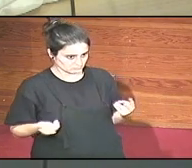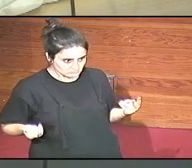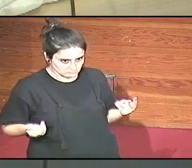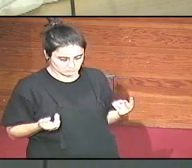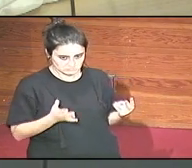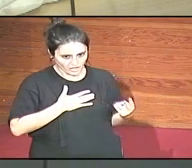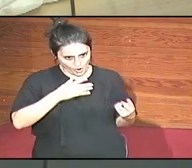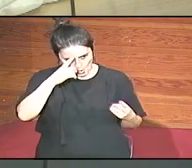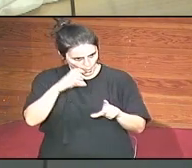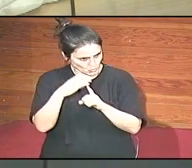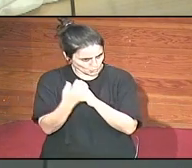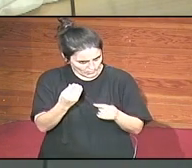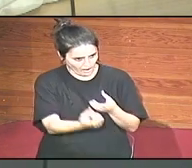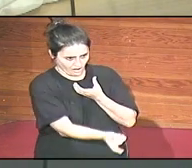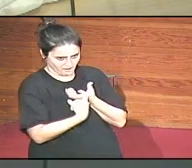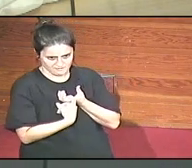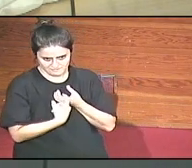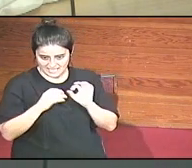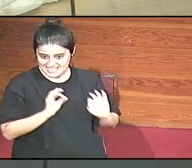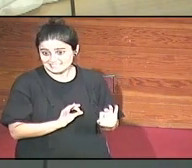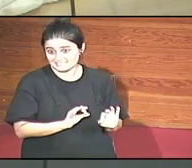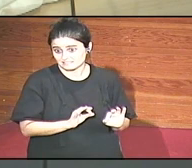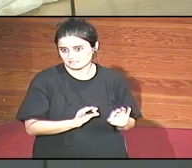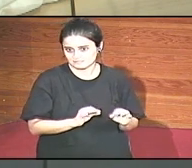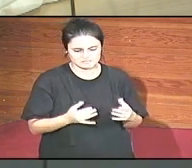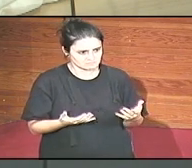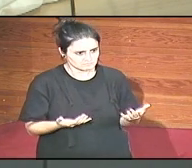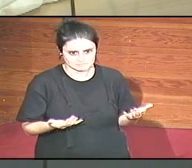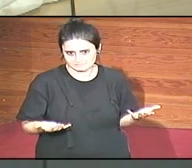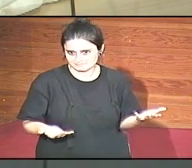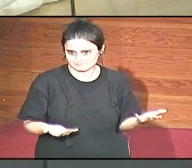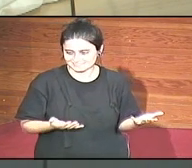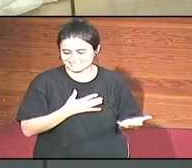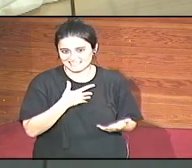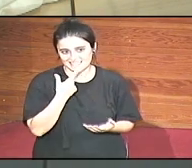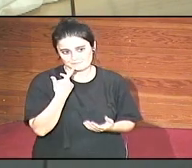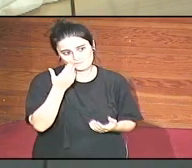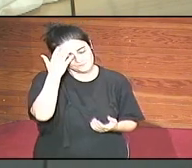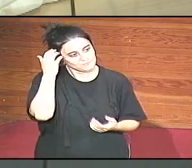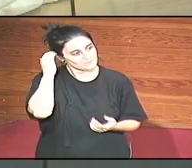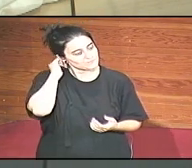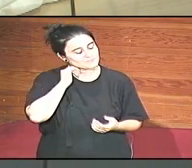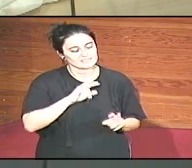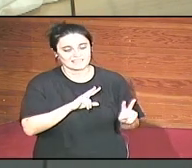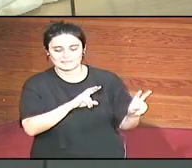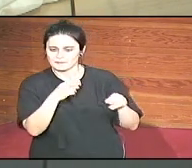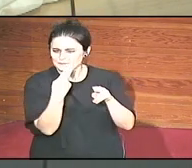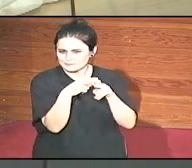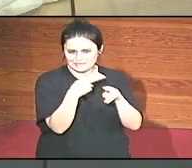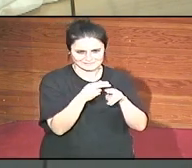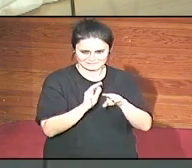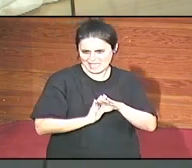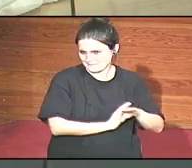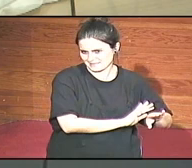parte de nuestra cultura pero como puede ser que no más allá de intereses geopolíticos y demás solo que